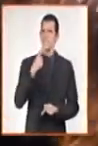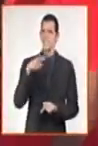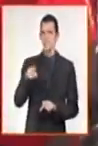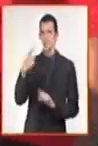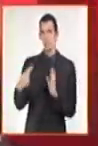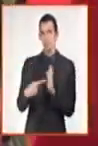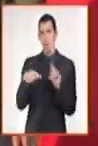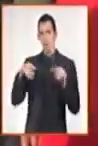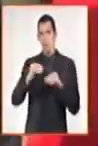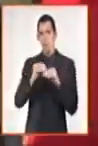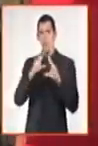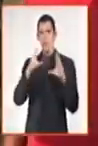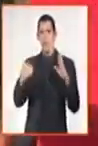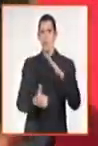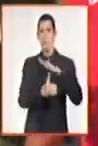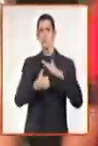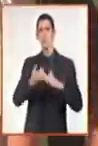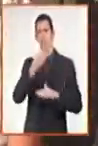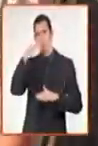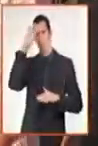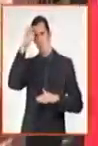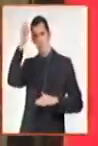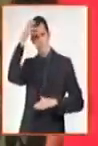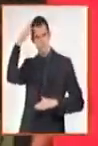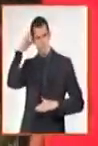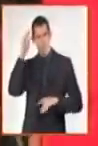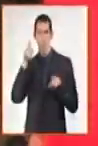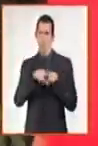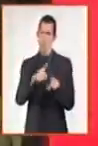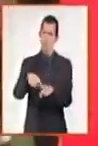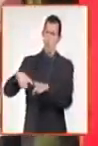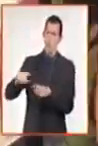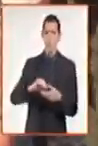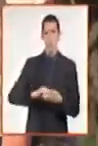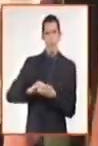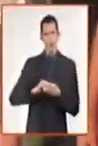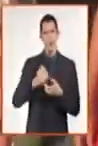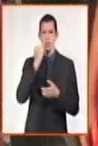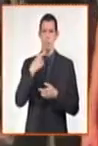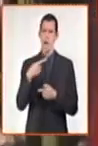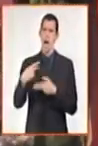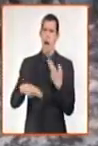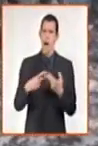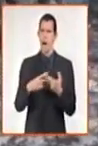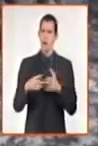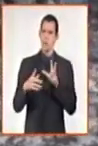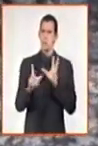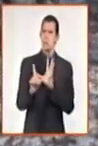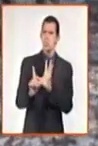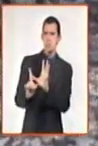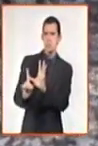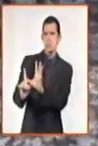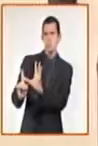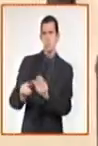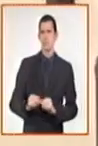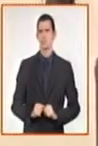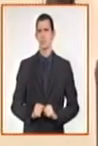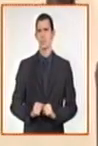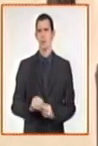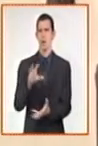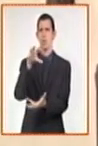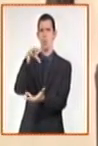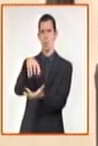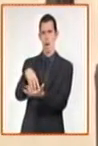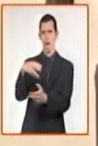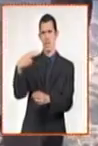mañana de este lunes el presidente del Consejo de Defensa Nacional, Miguel Díaz-Canel Bermúdez. El primer punto del recorrido fue la cooperativa